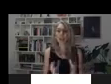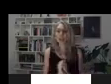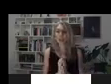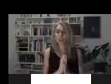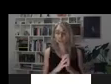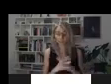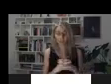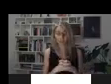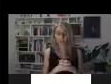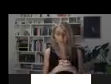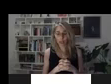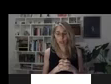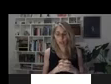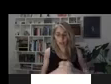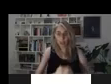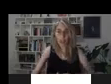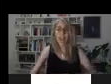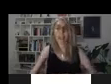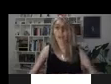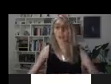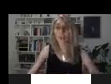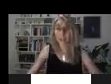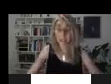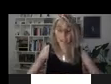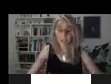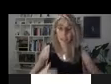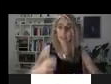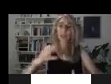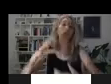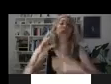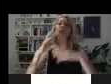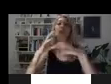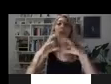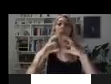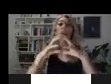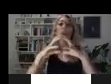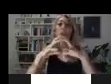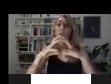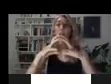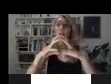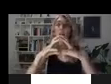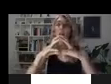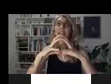en el contexto específico del mercado del arte, tenemos que pensar que nosotros,